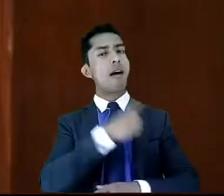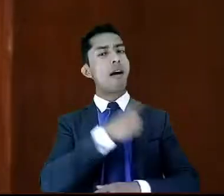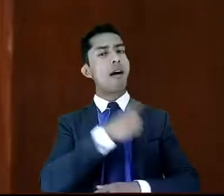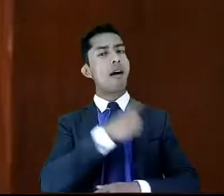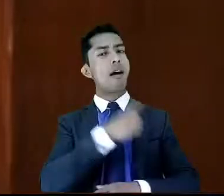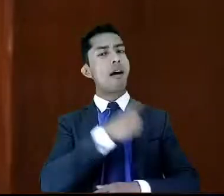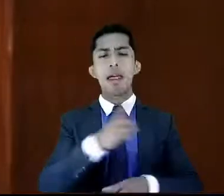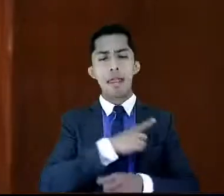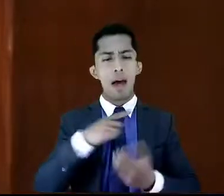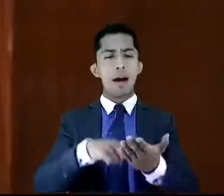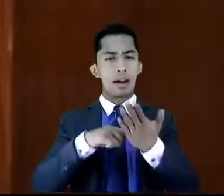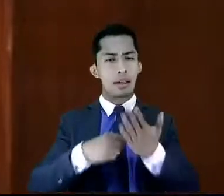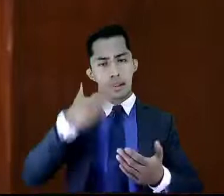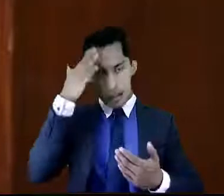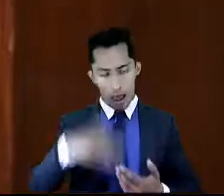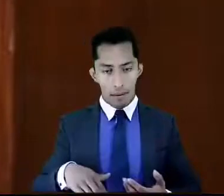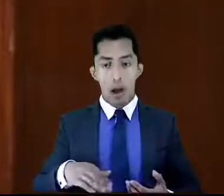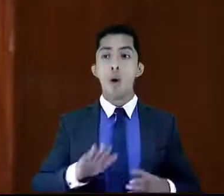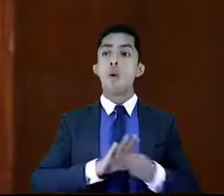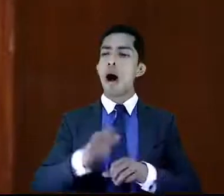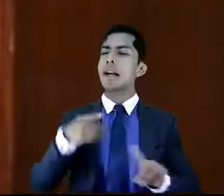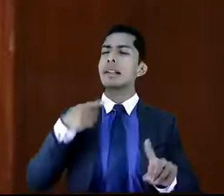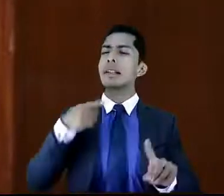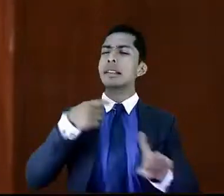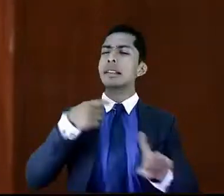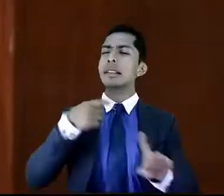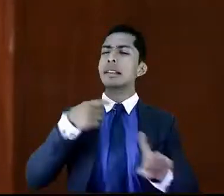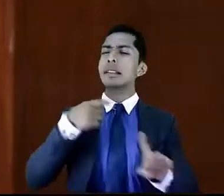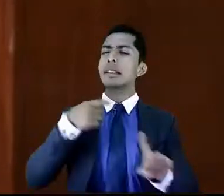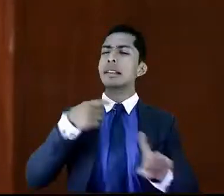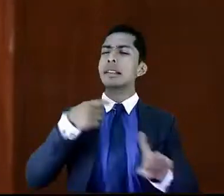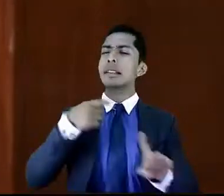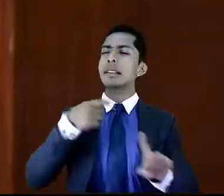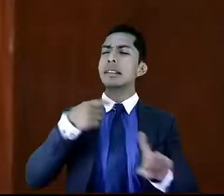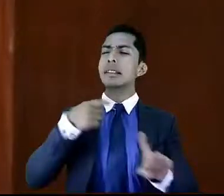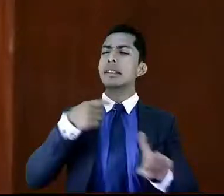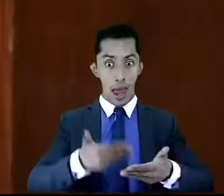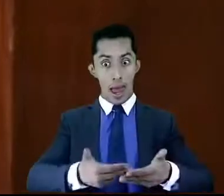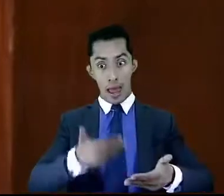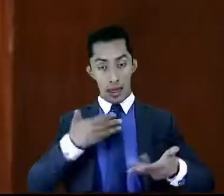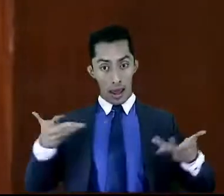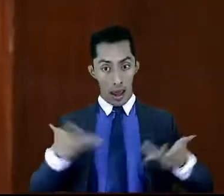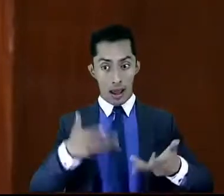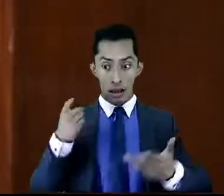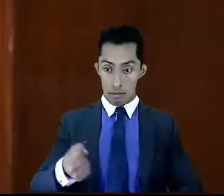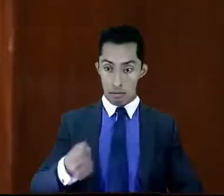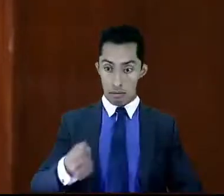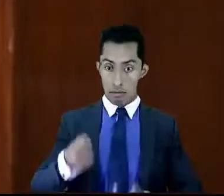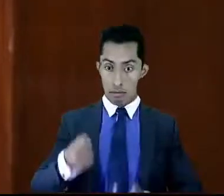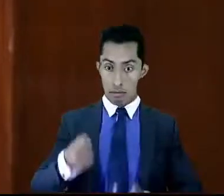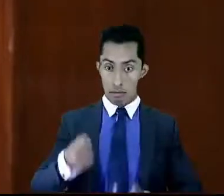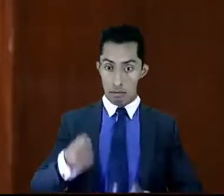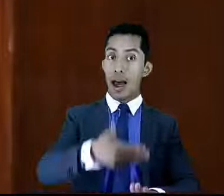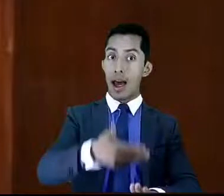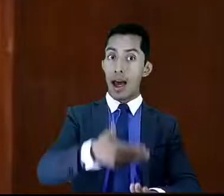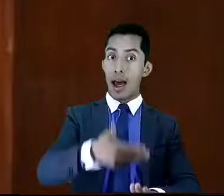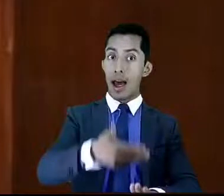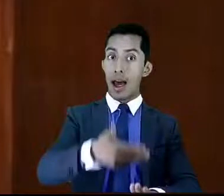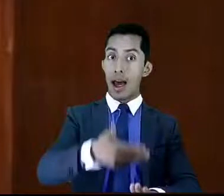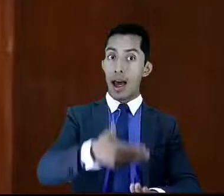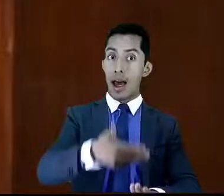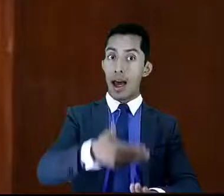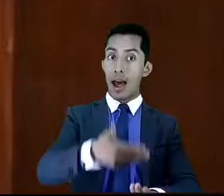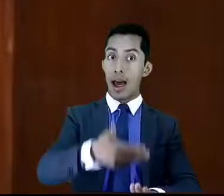obras específicas que han sido realizadas con los recursos derivados de los financiamientos